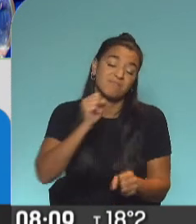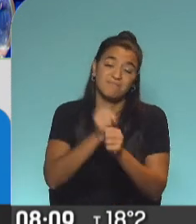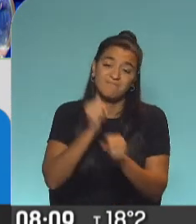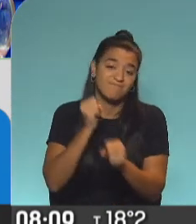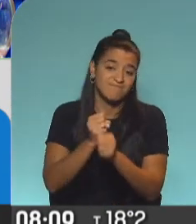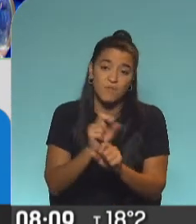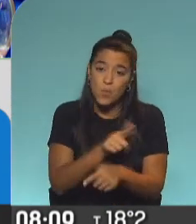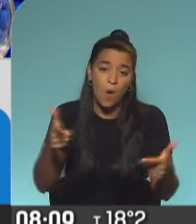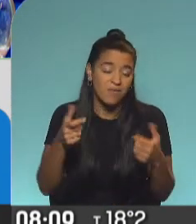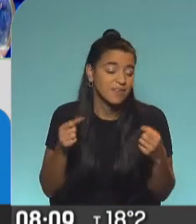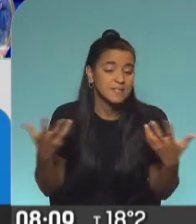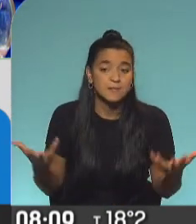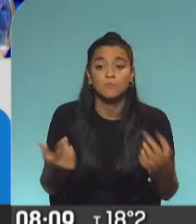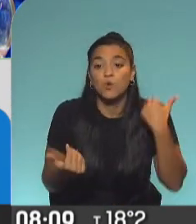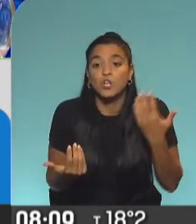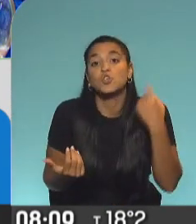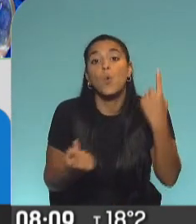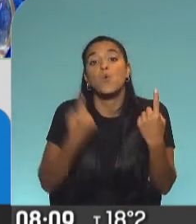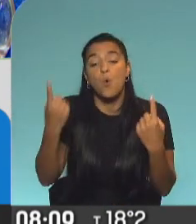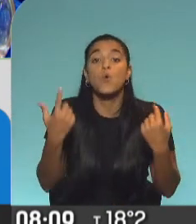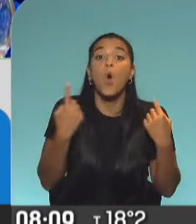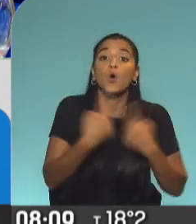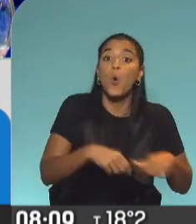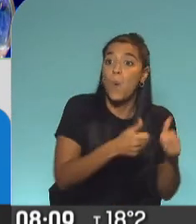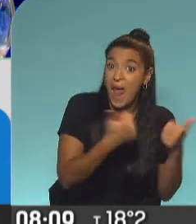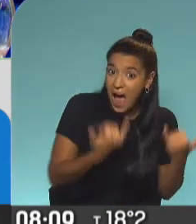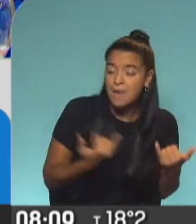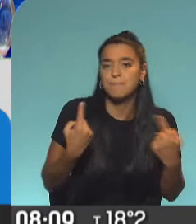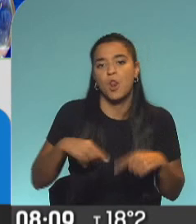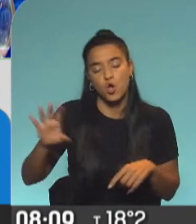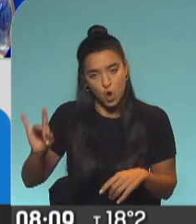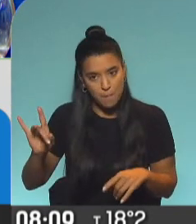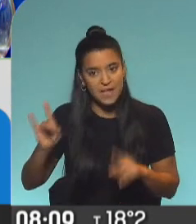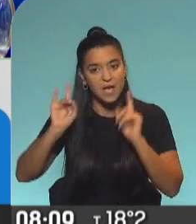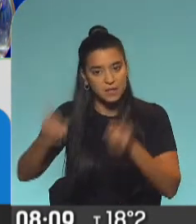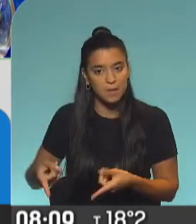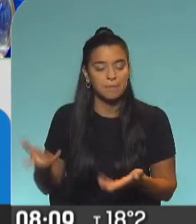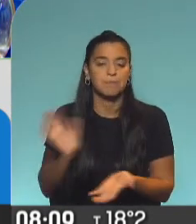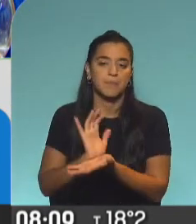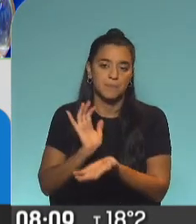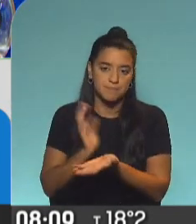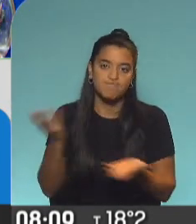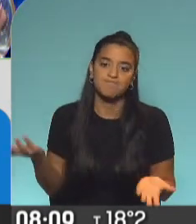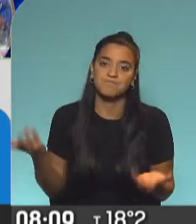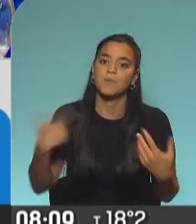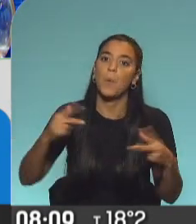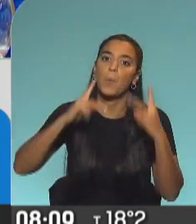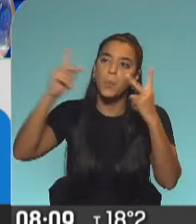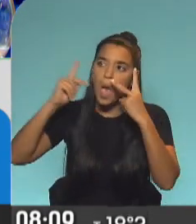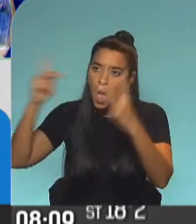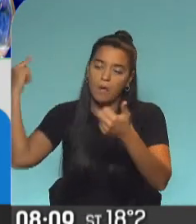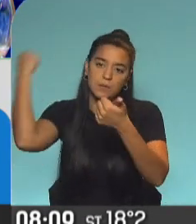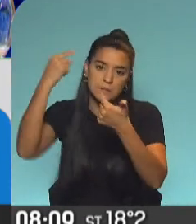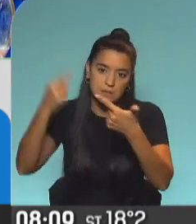por eso es que el 1 a 1 tuvo sus ventajas, pero también muy complicado esa fiesta, digamos, de los viajes y